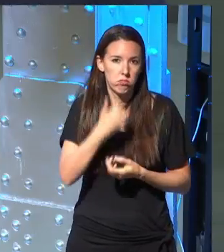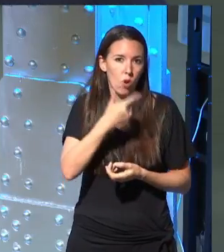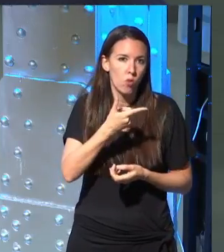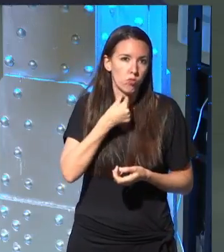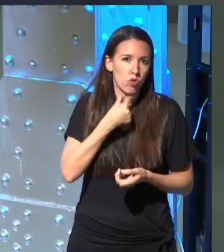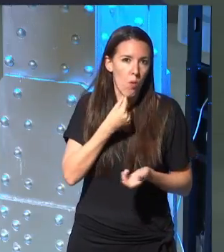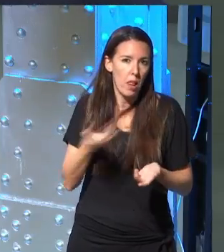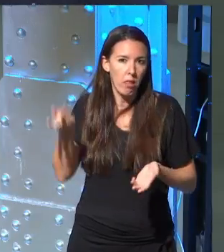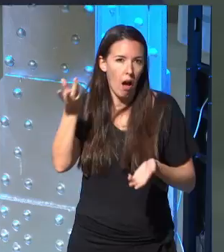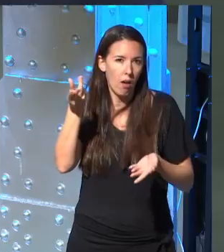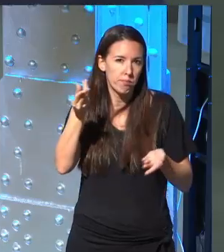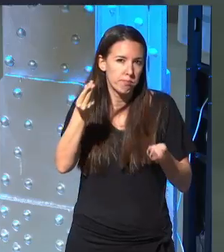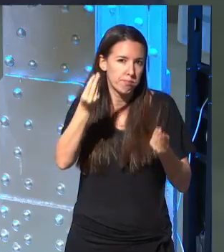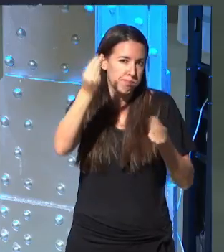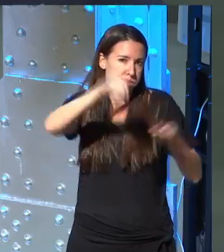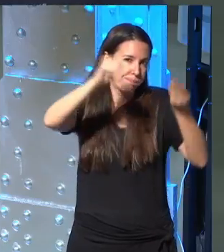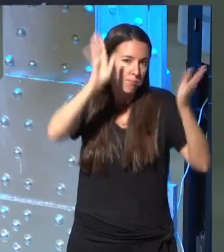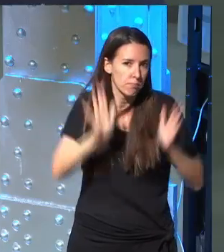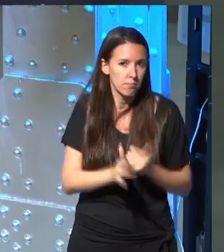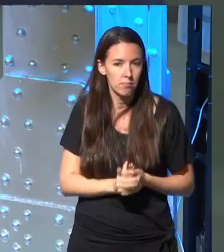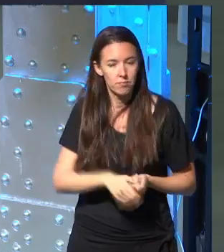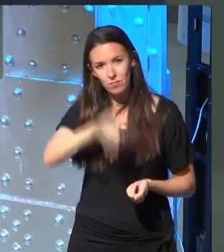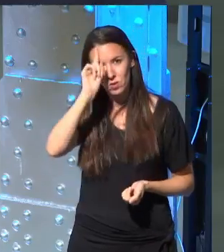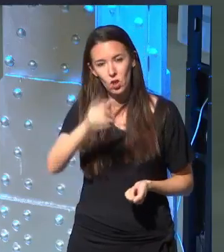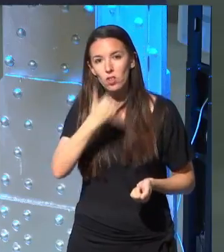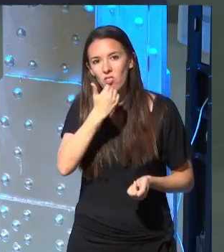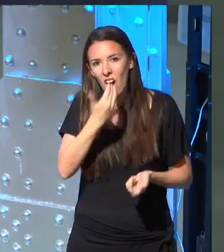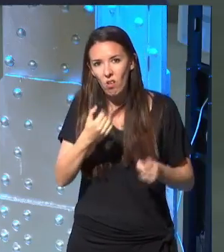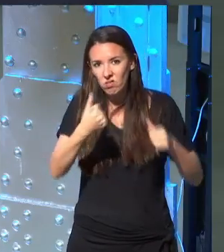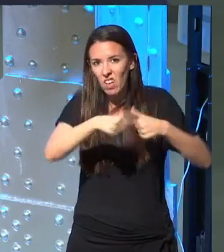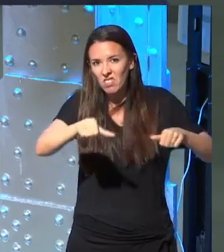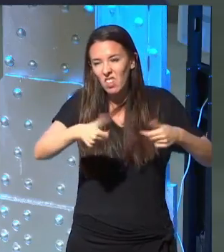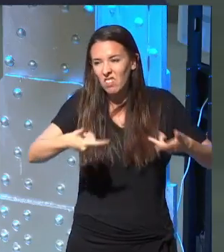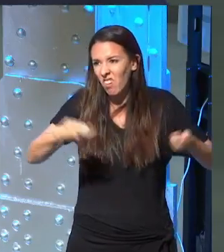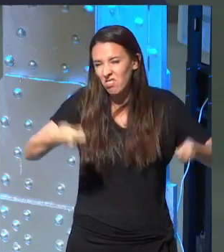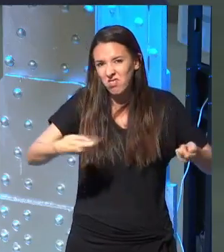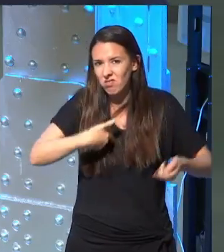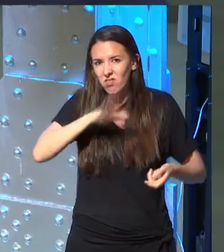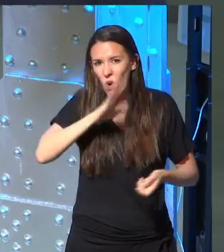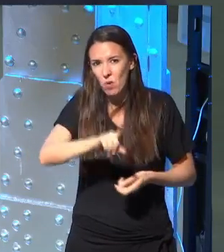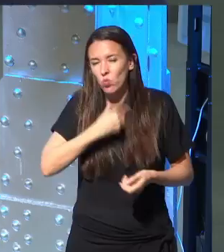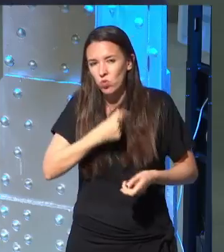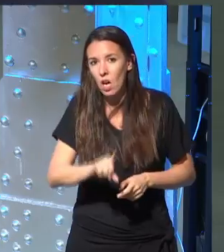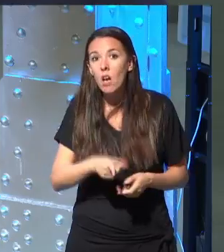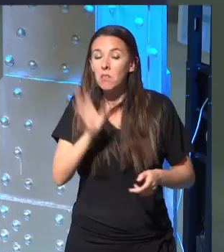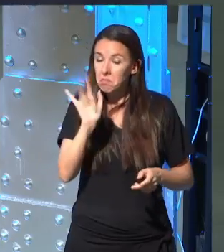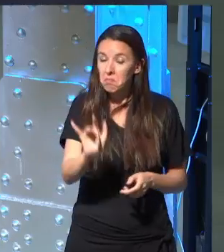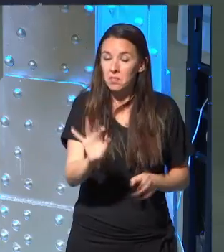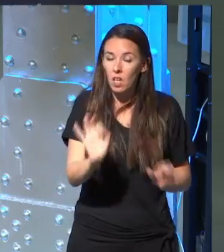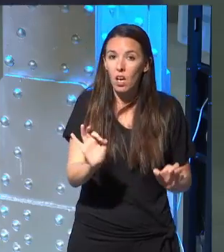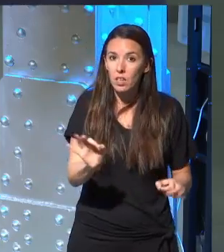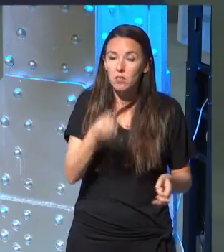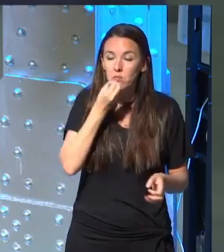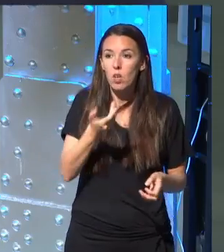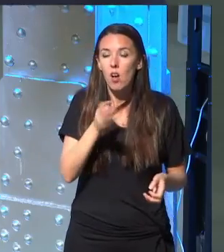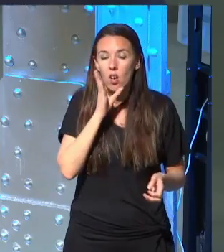comedia. No sé, es un rollo de las etiquetas, ¿no? No me suele molar, pero sí, es